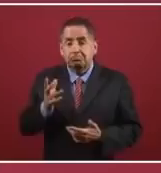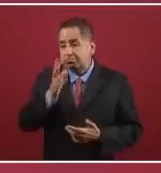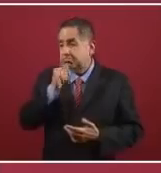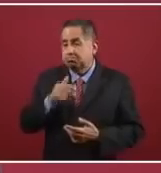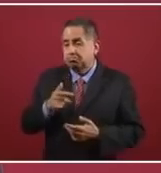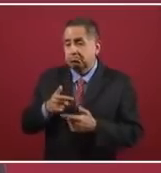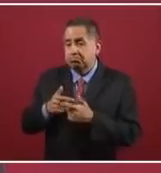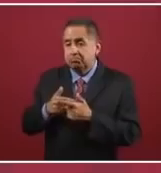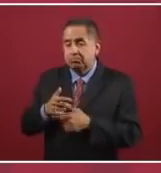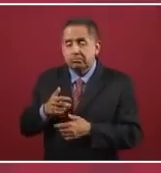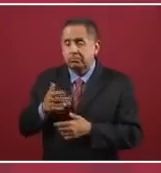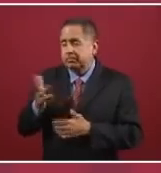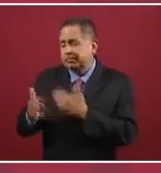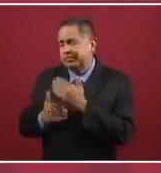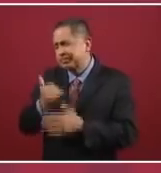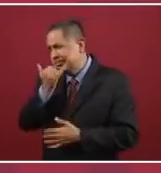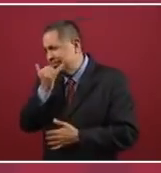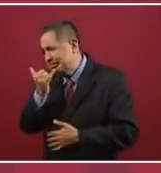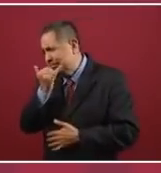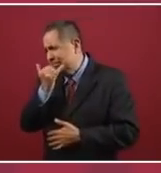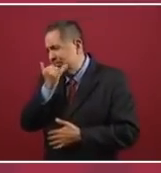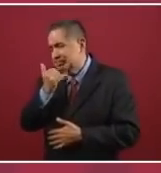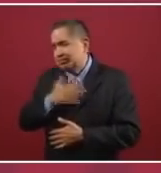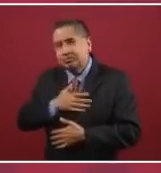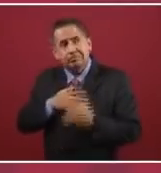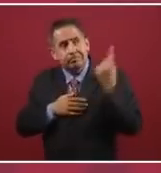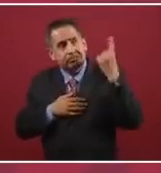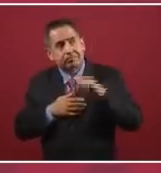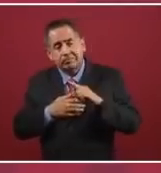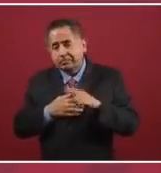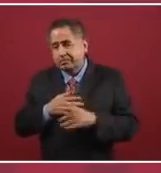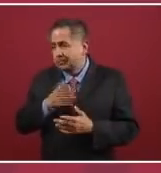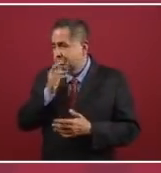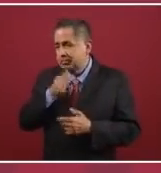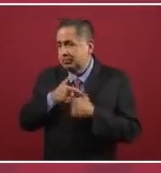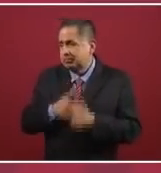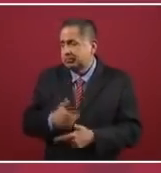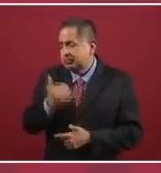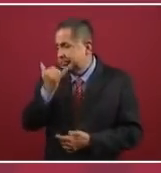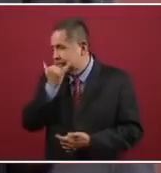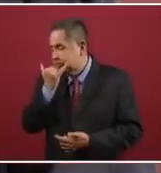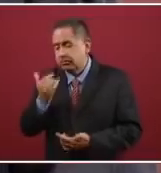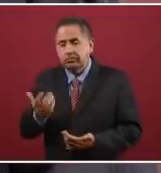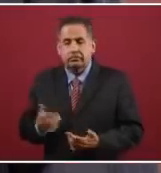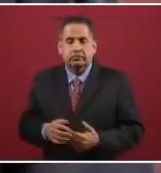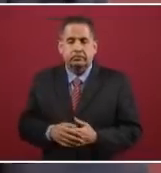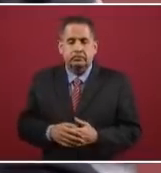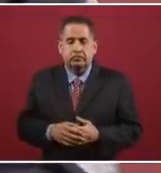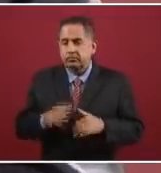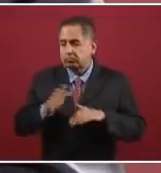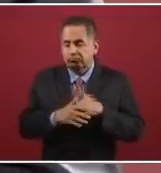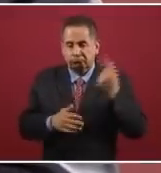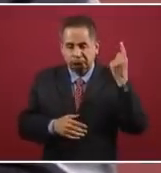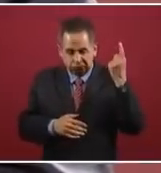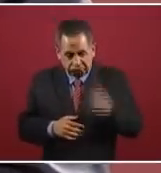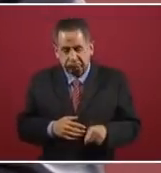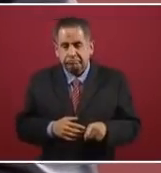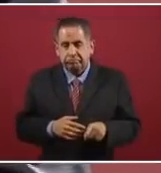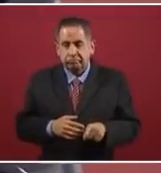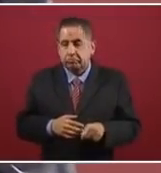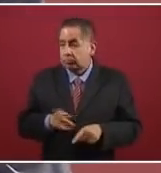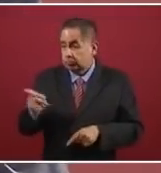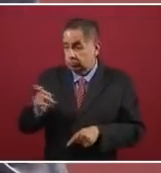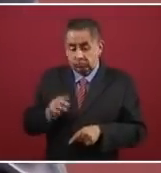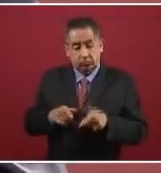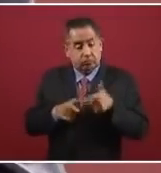no puedo, discúlpeme, no puedo seguir. Porque le dijeron: si